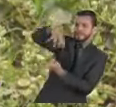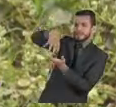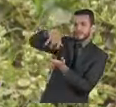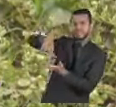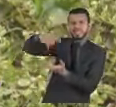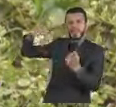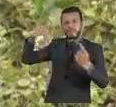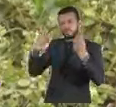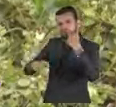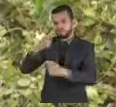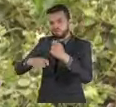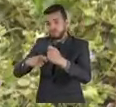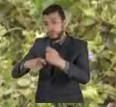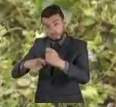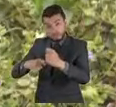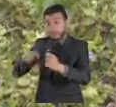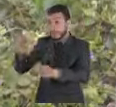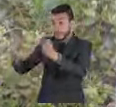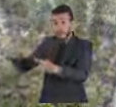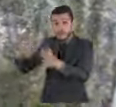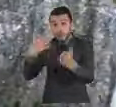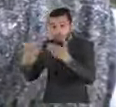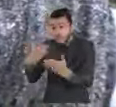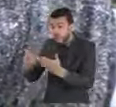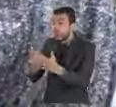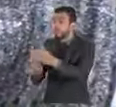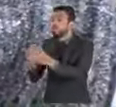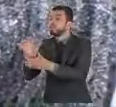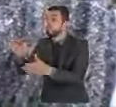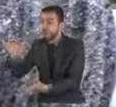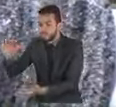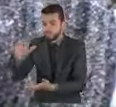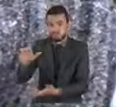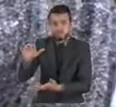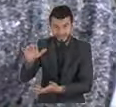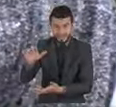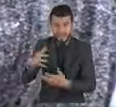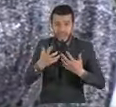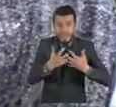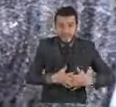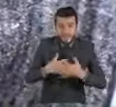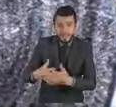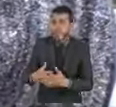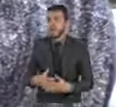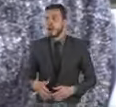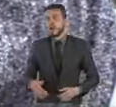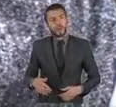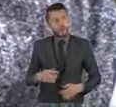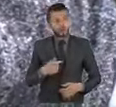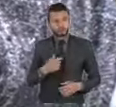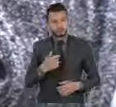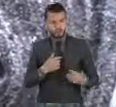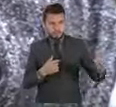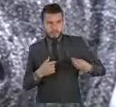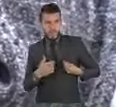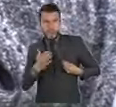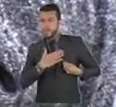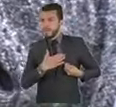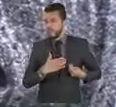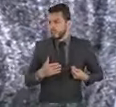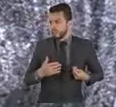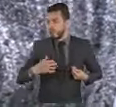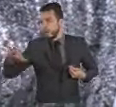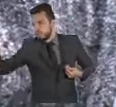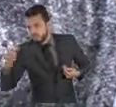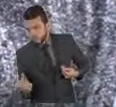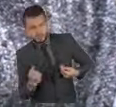los productos a los campesinos, eliminando intermediarios, eliminando costos de intermediación, pagándoles mejor a ellos y ofreciéndole a través